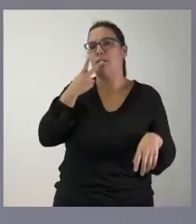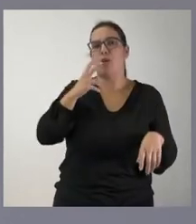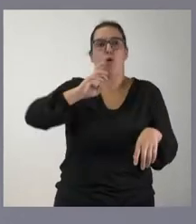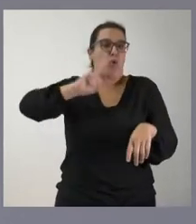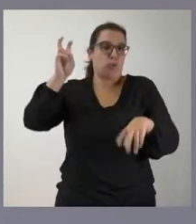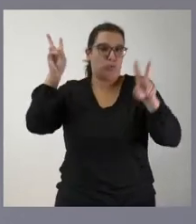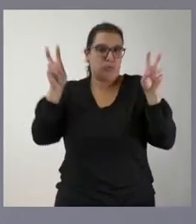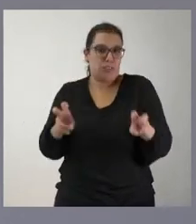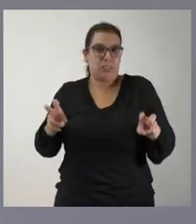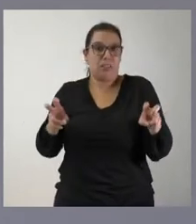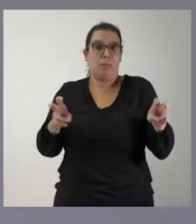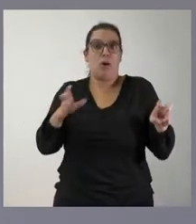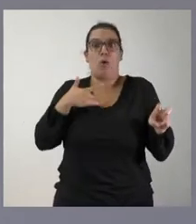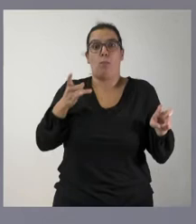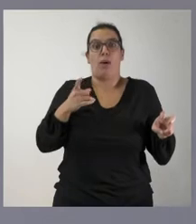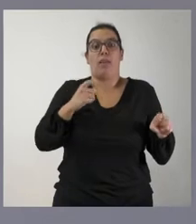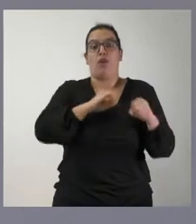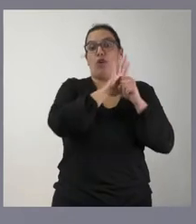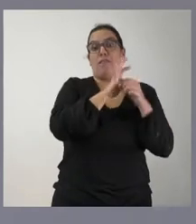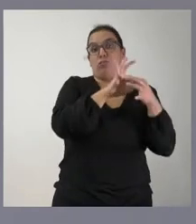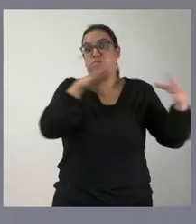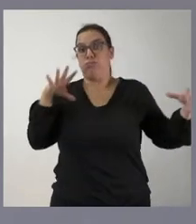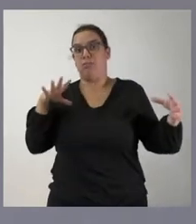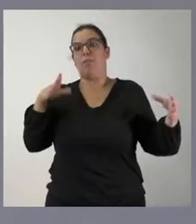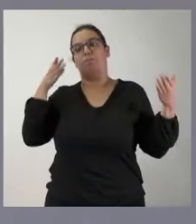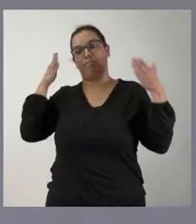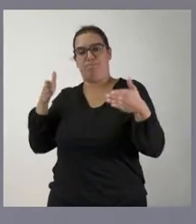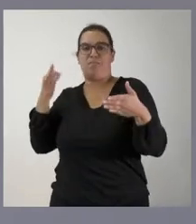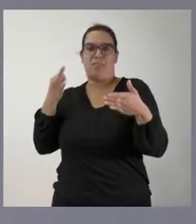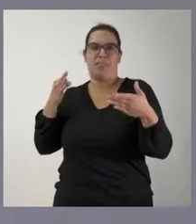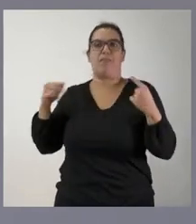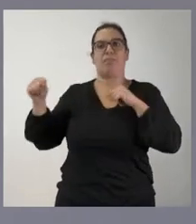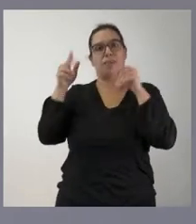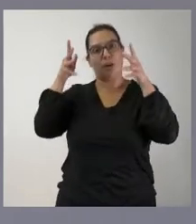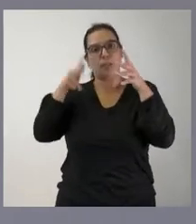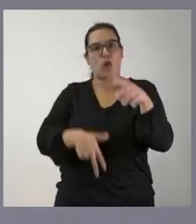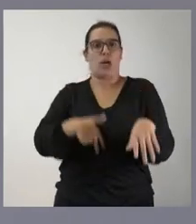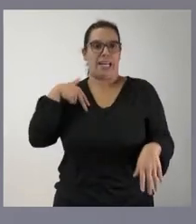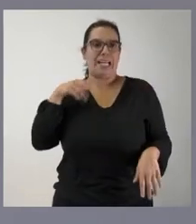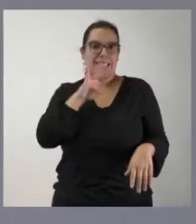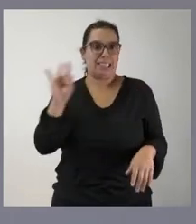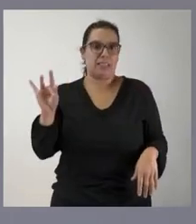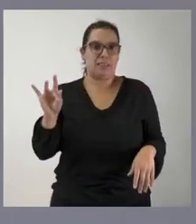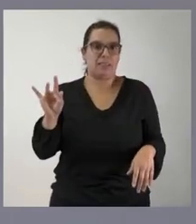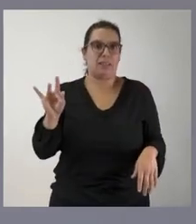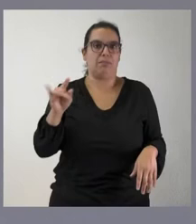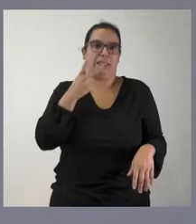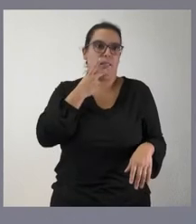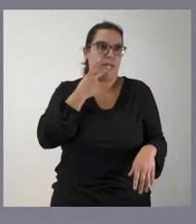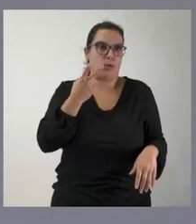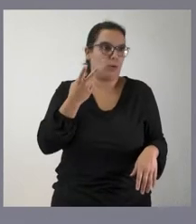aspectos que a lo mejor no tienen que ver con la transmisión de la enfermedad pero si es un ámbito lógicamente de recomendación generalizado de que el tabaco